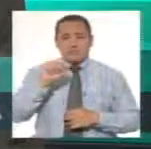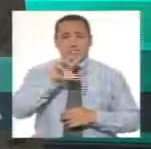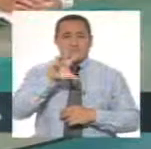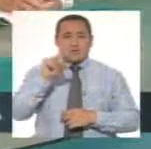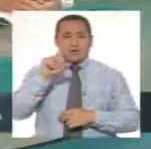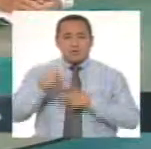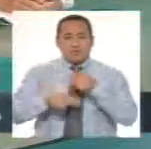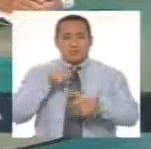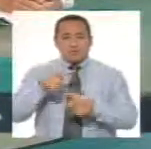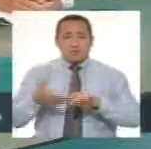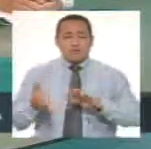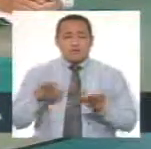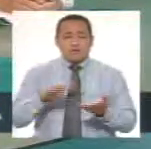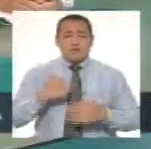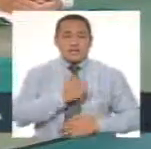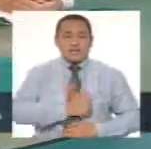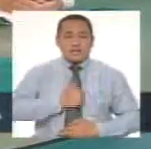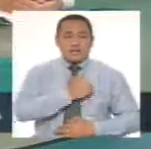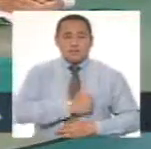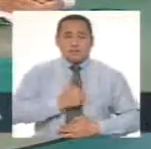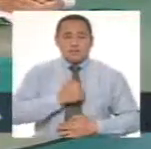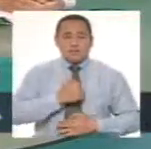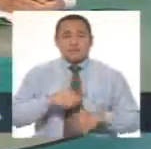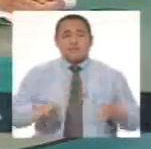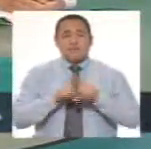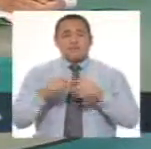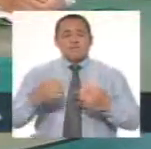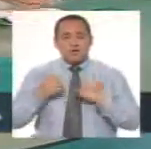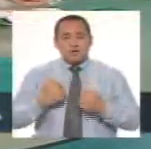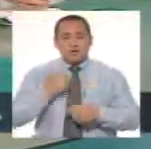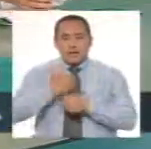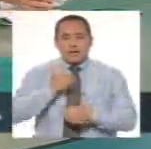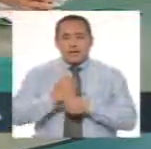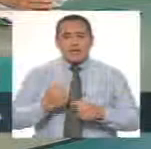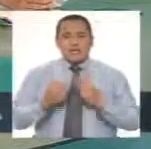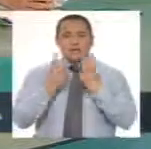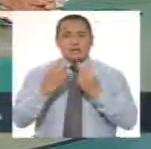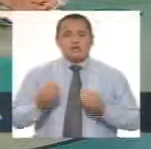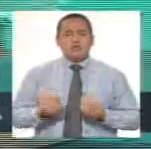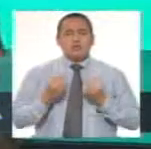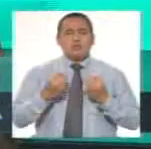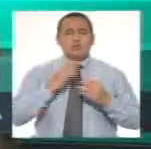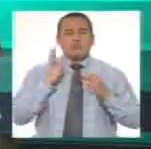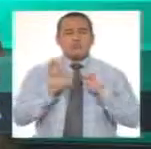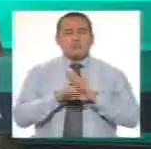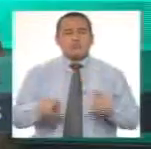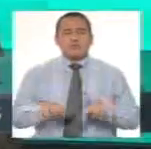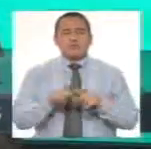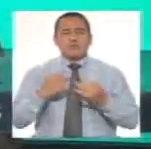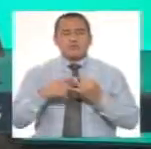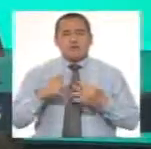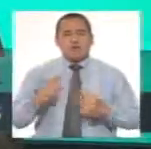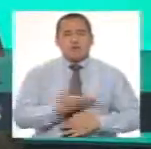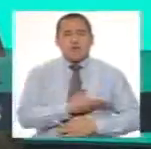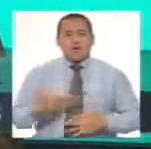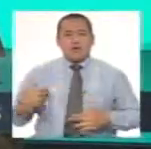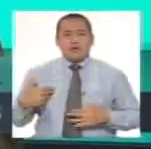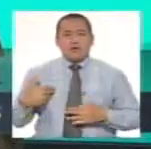50 personas fallecidas, lamentablemente, y tenemos que tomar acciones, ¿no? Y lo que se ha hecho también es que los